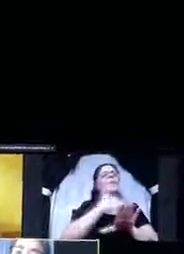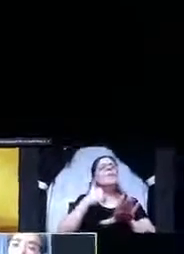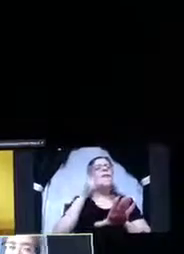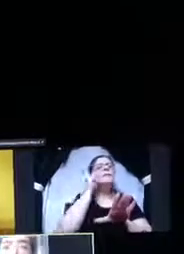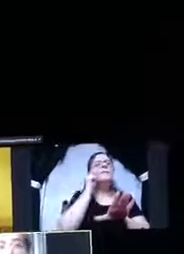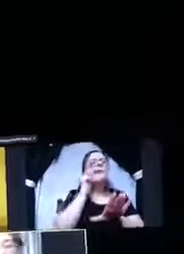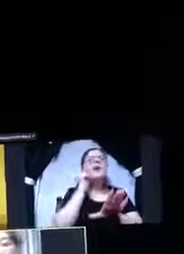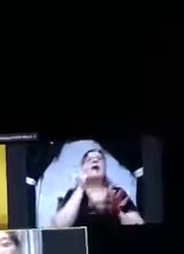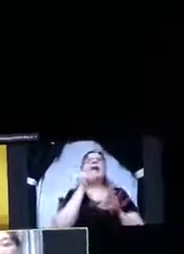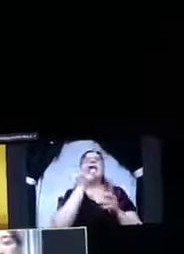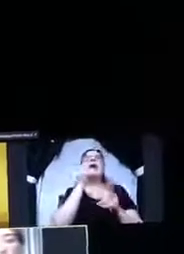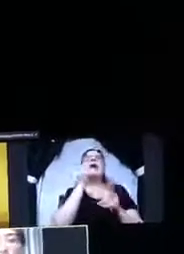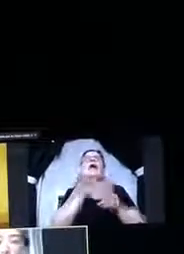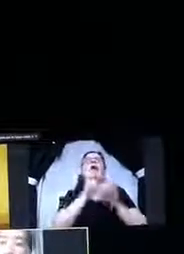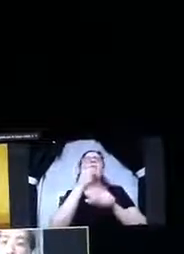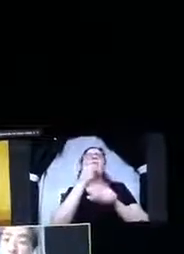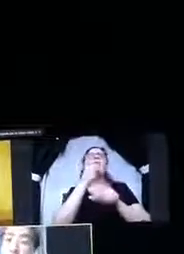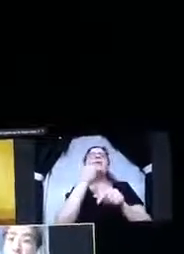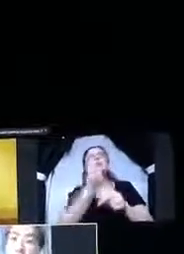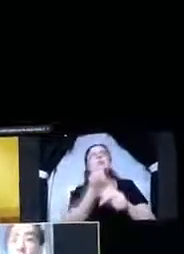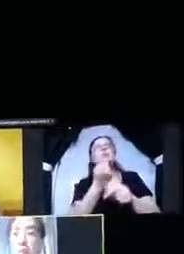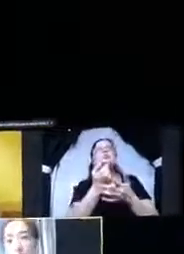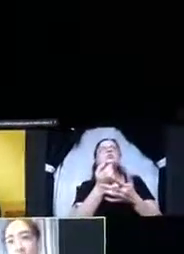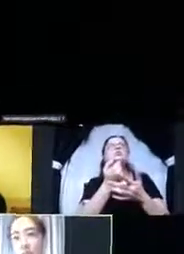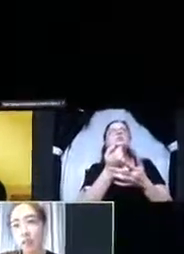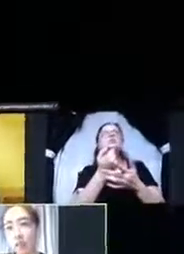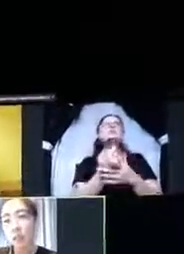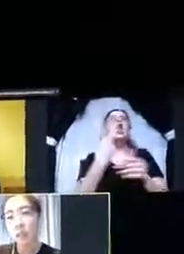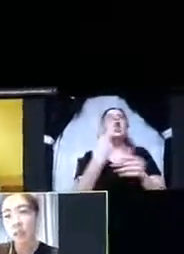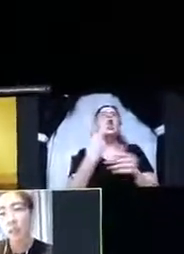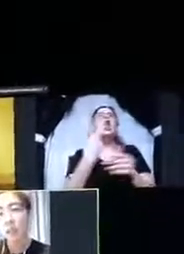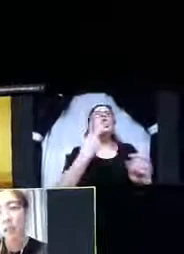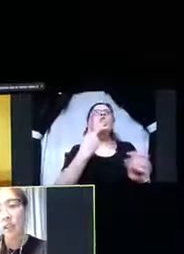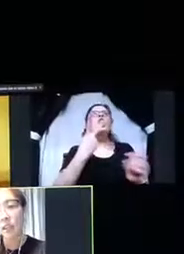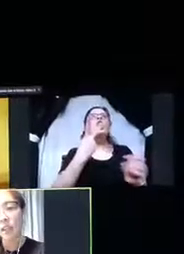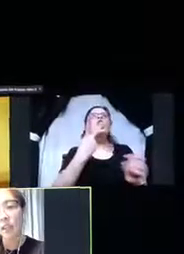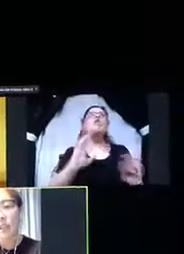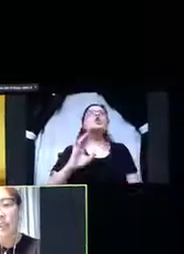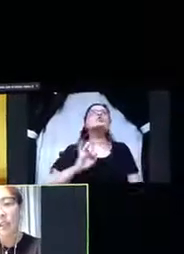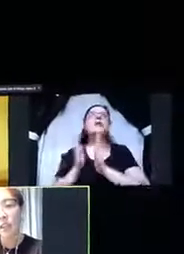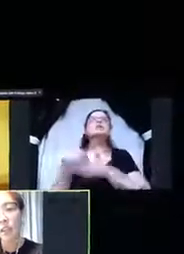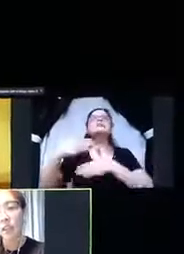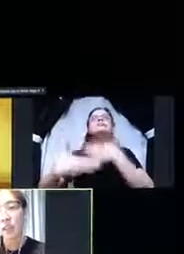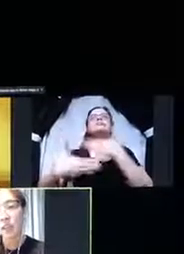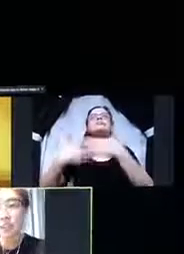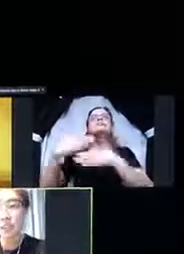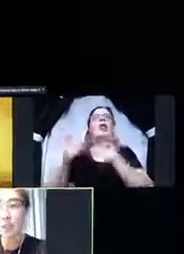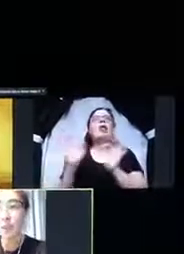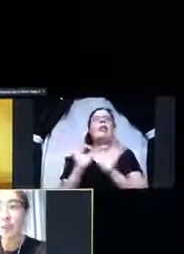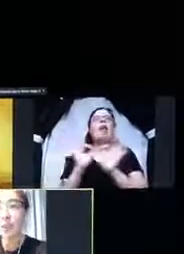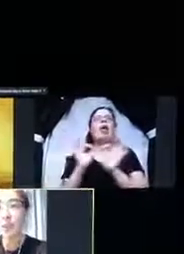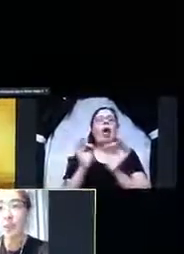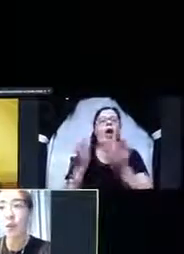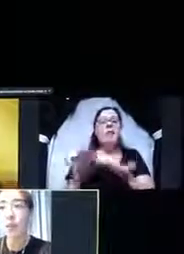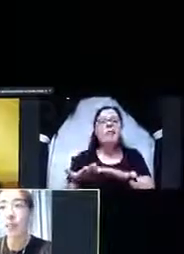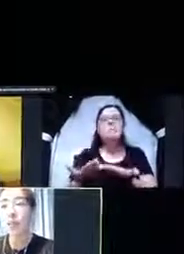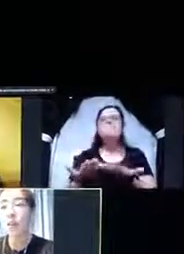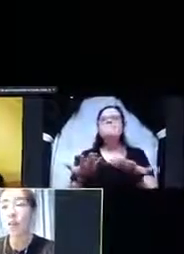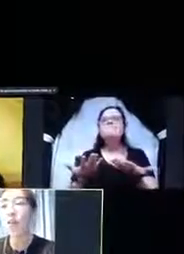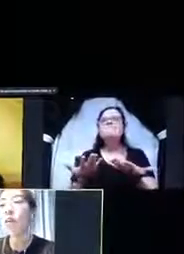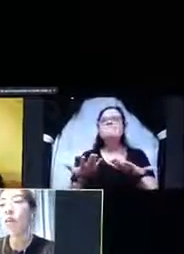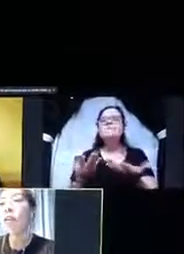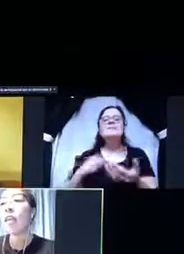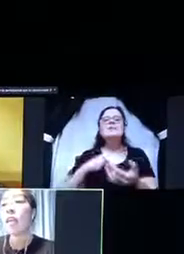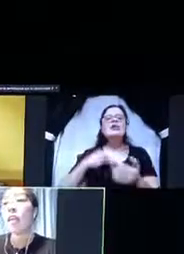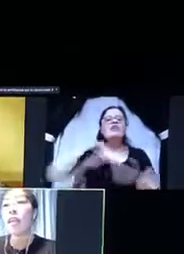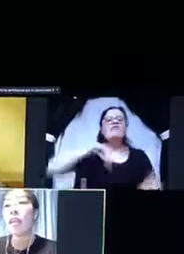cuándo terapia? ¿Por qué hace 2 años está en terapia y no me avanza el nene? Entonces, y el nene se frustra, como nos frustramos